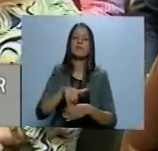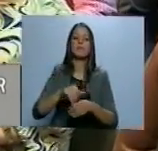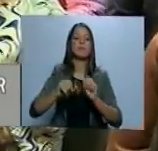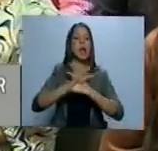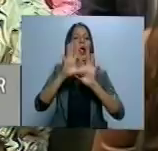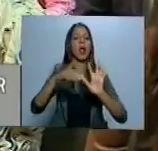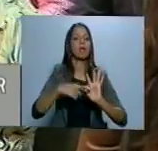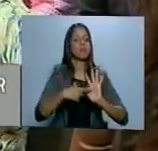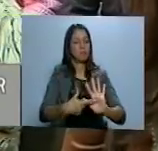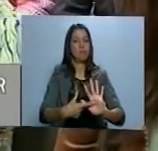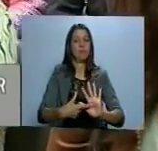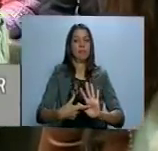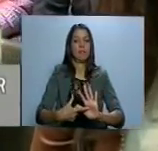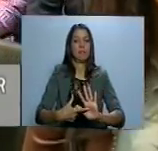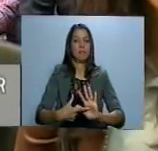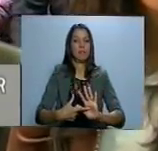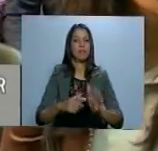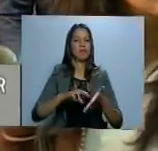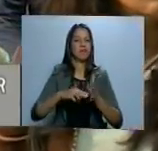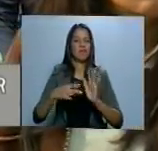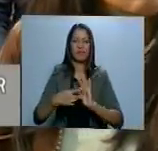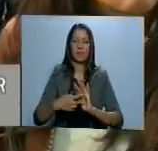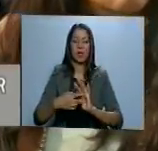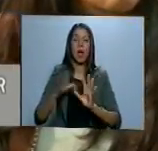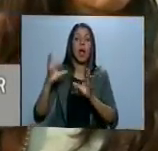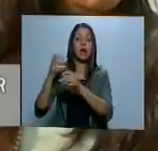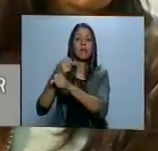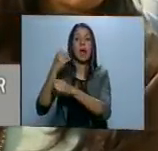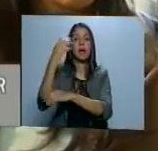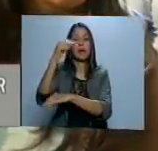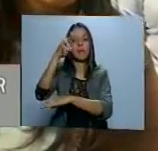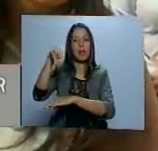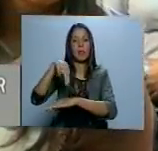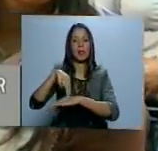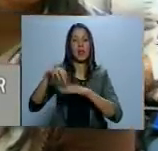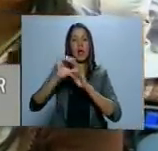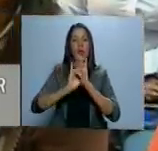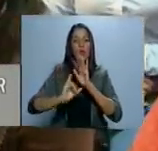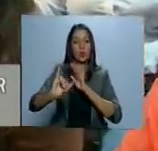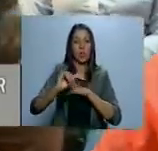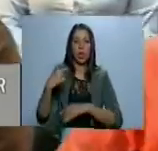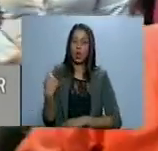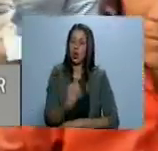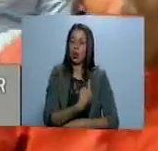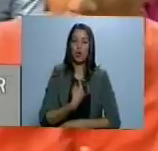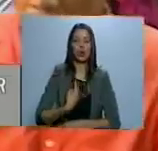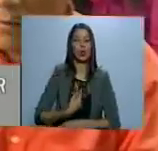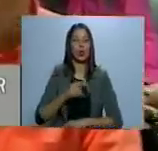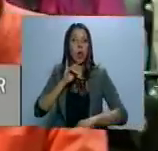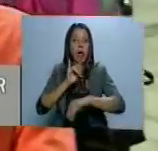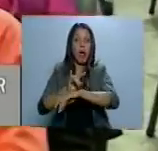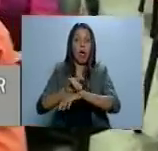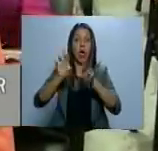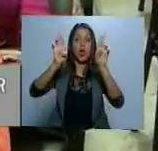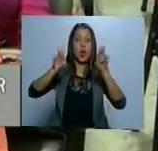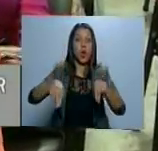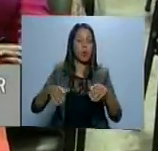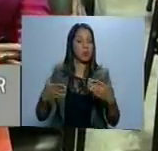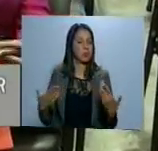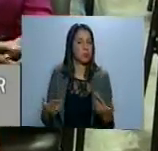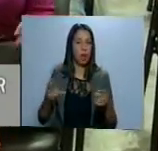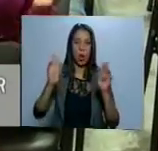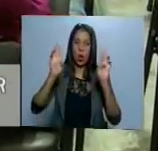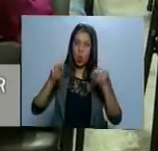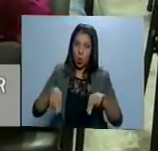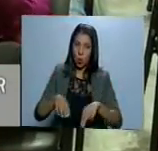claro también sobre la confianza en esta Asamblea Nacional Constituyente que nosotros jamás vamos a traicionar hacia nuestro